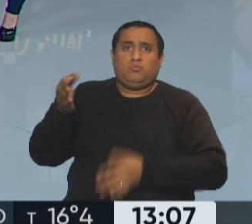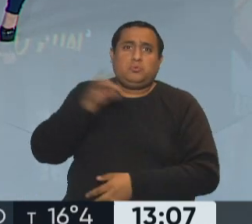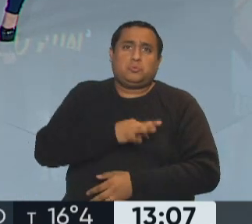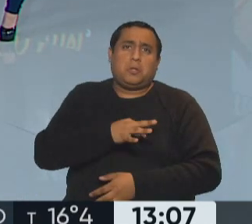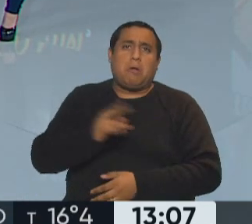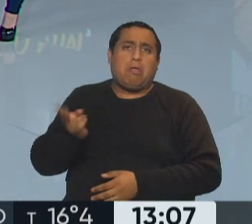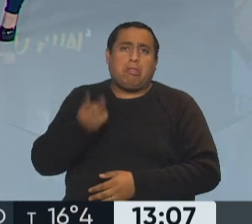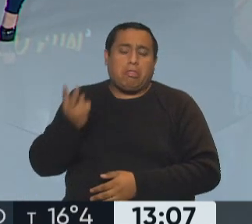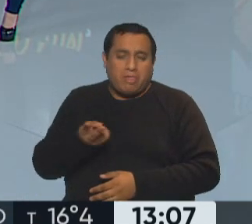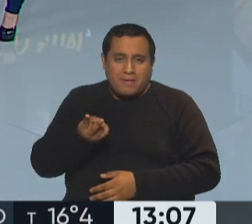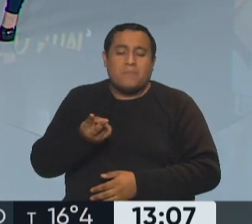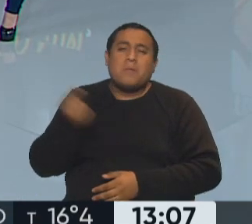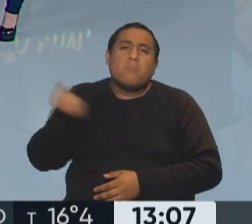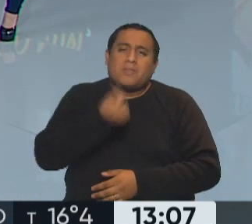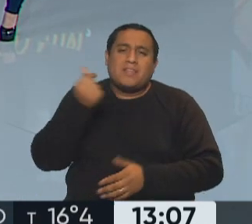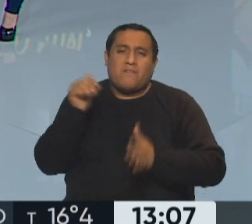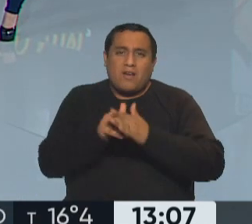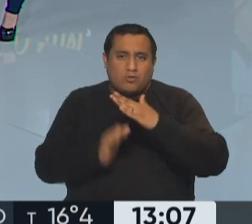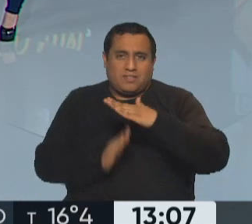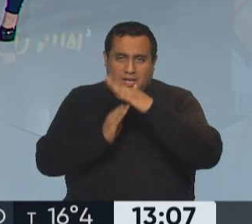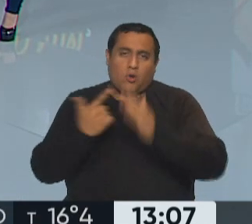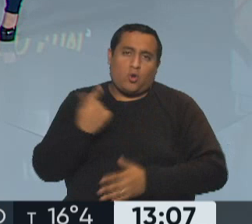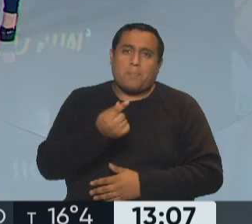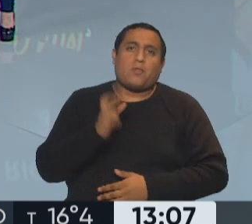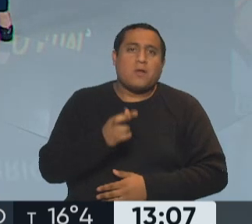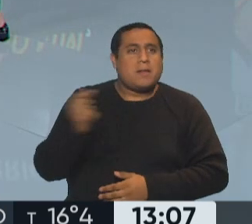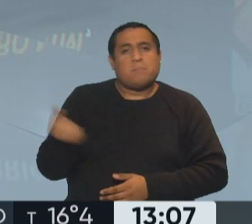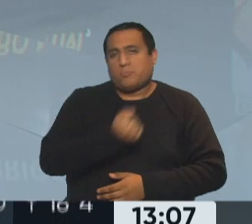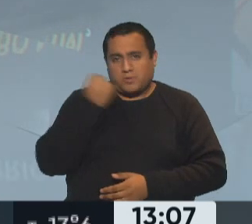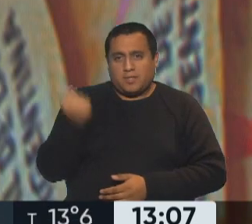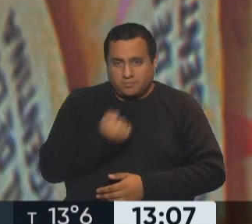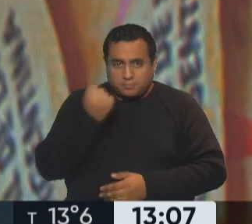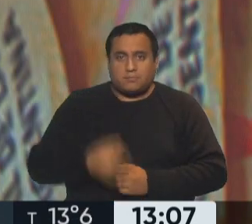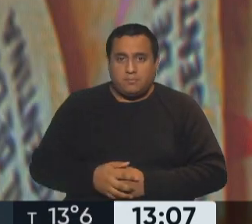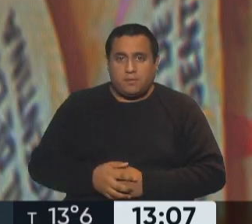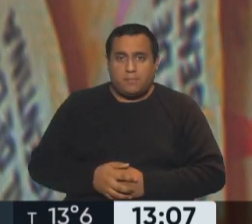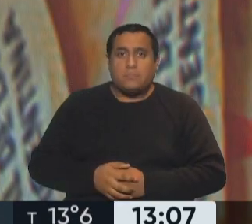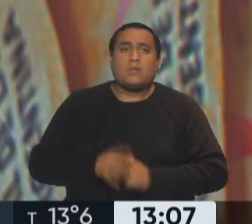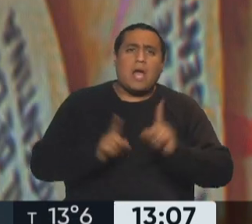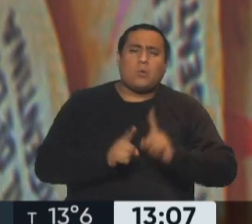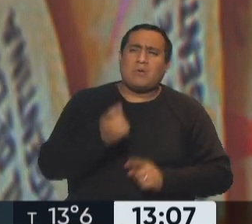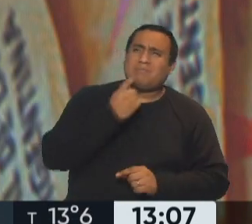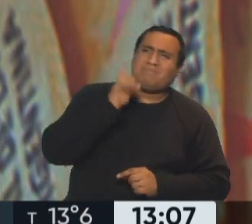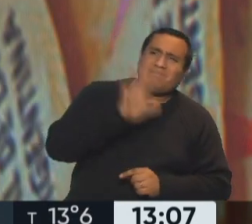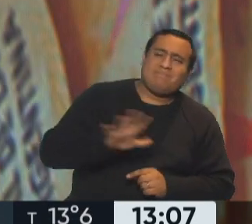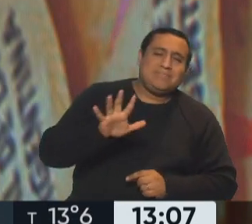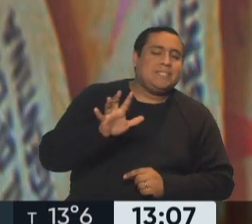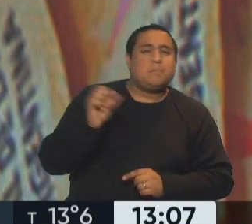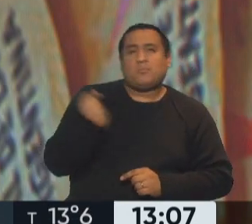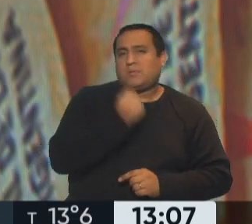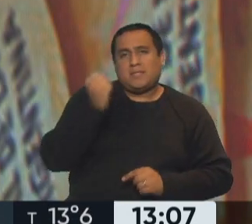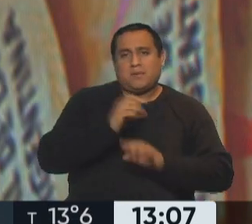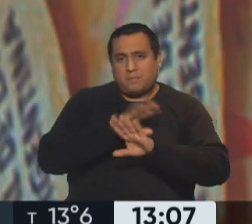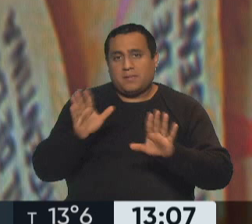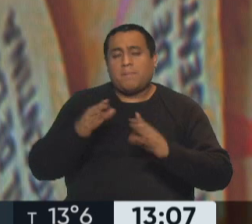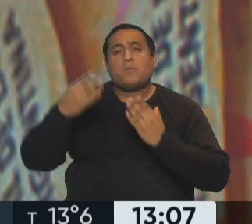Central compre dólares, y esto que está pasando sería bueno que cese, ¿no?, la desconfianza. Creo que muchas de las cosas que viene diciendo